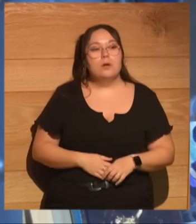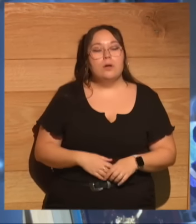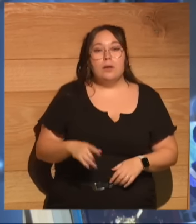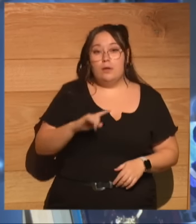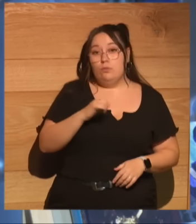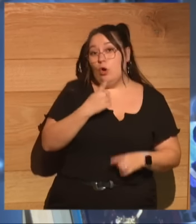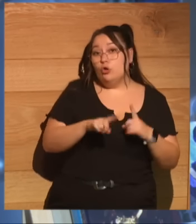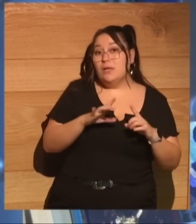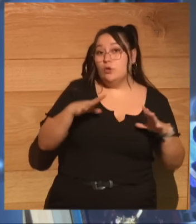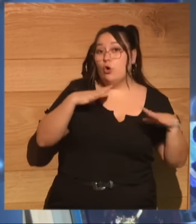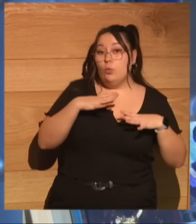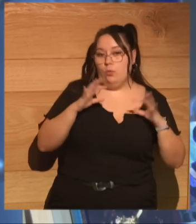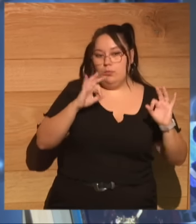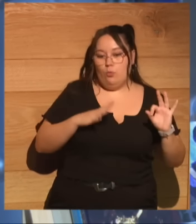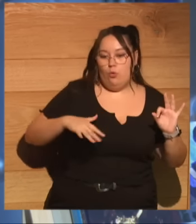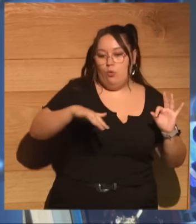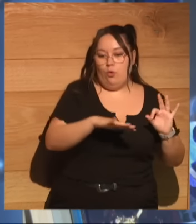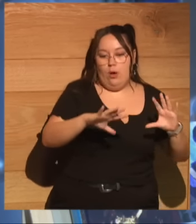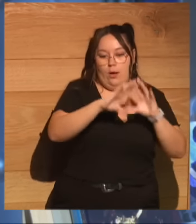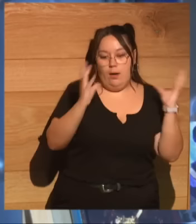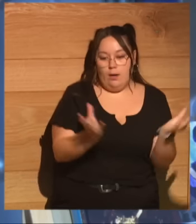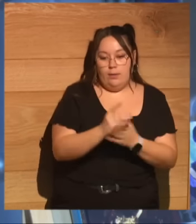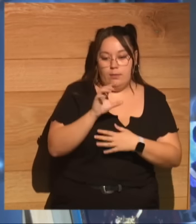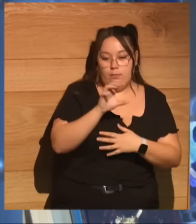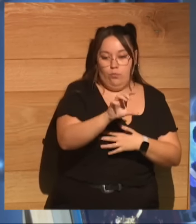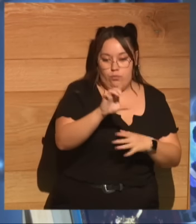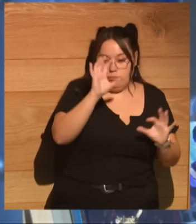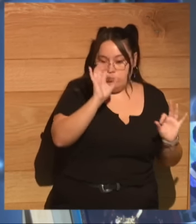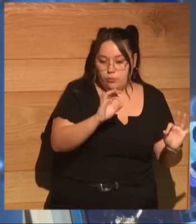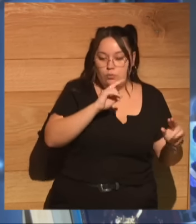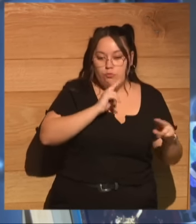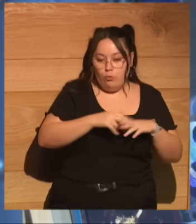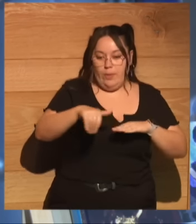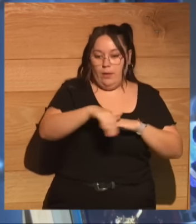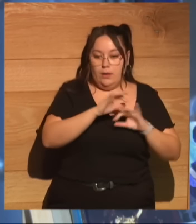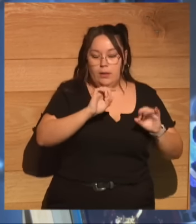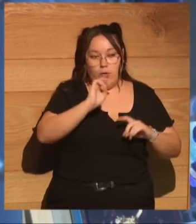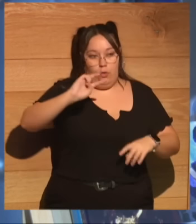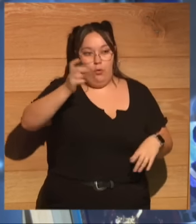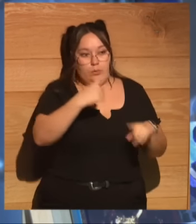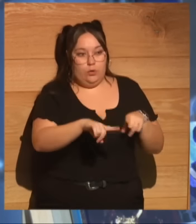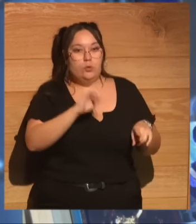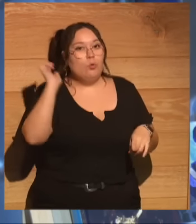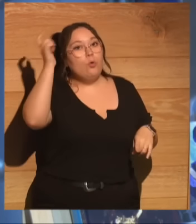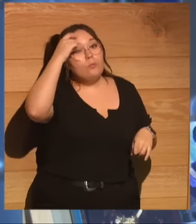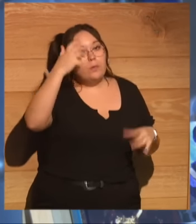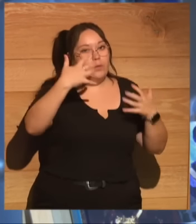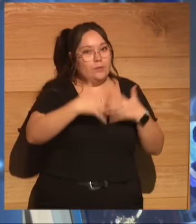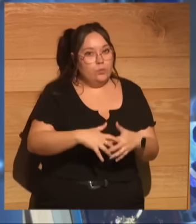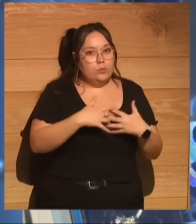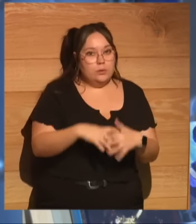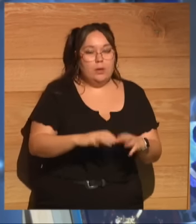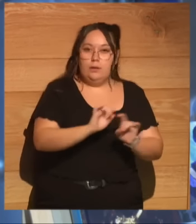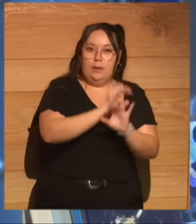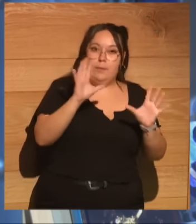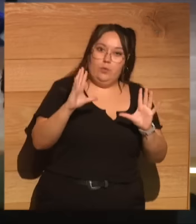Hollywood como localización geográfica objetiva, nombre de calle, Y otra cosa es como concepto, como industria, que obviamente,